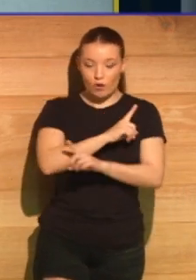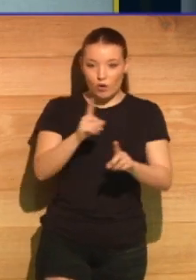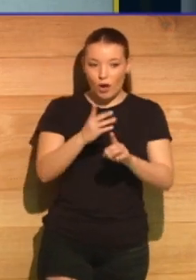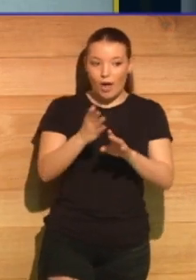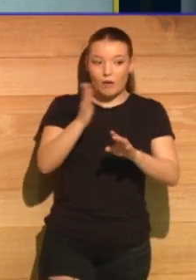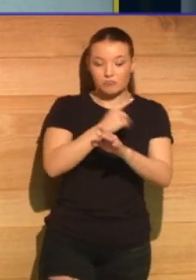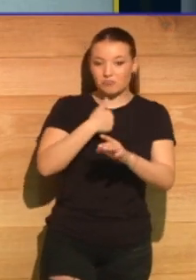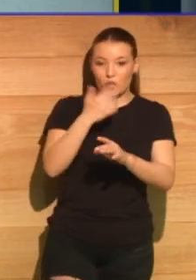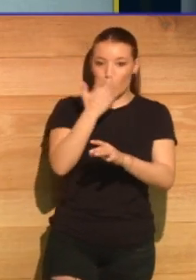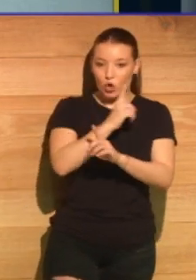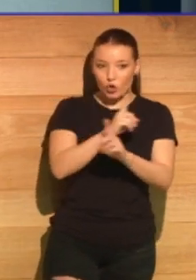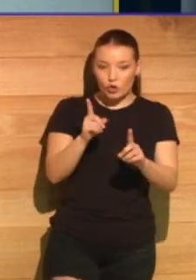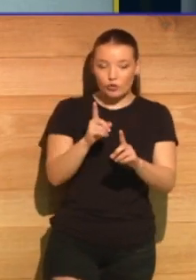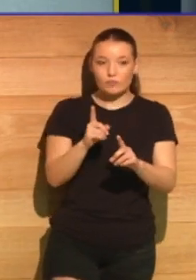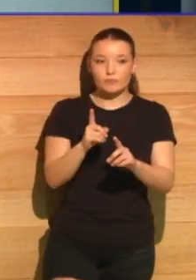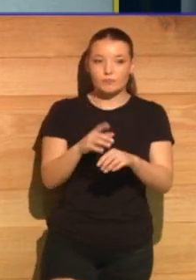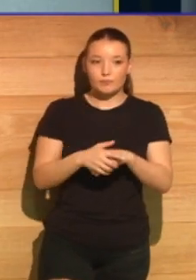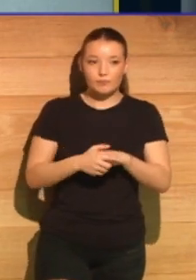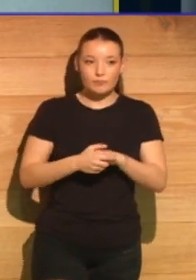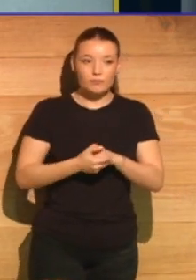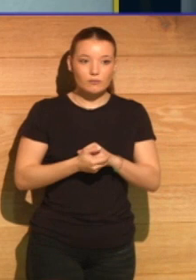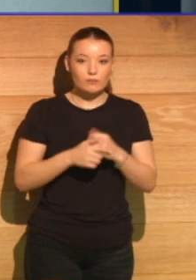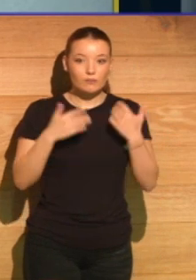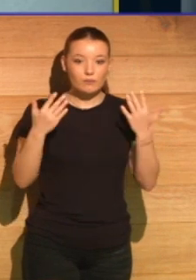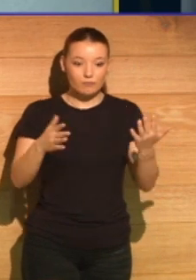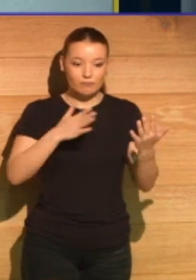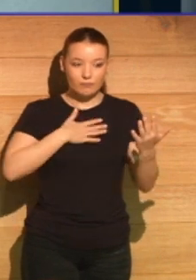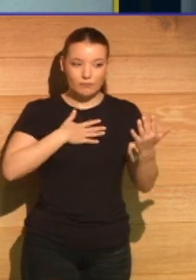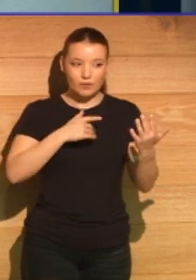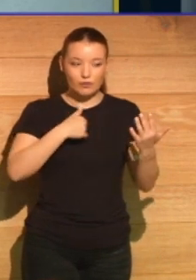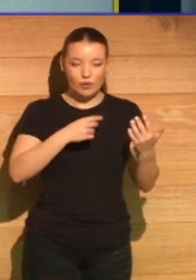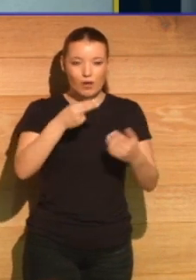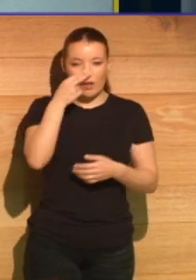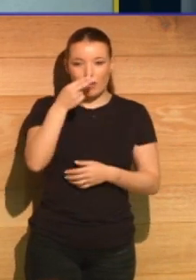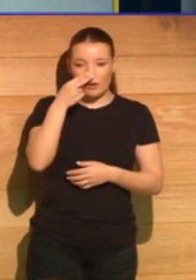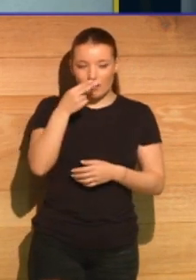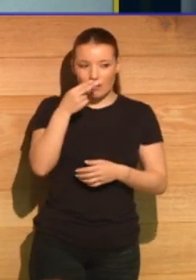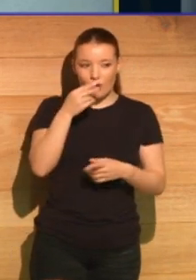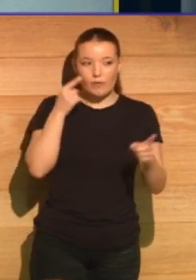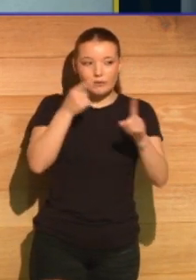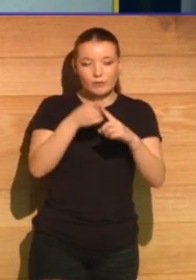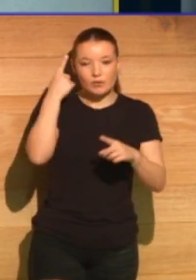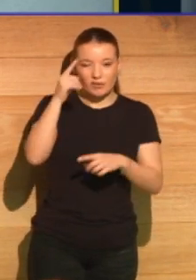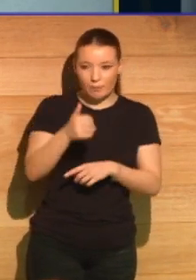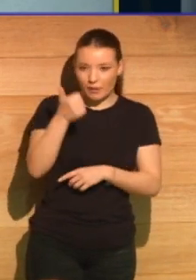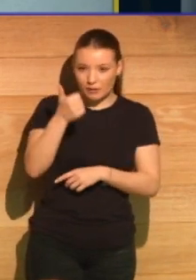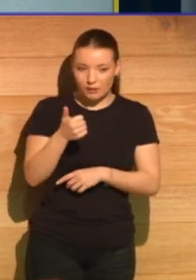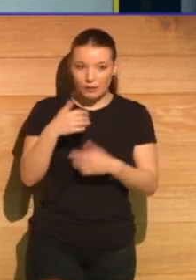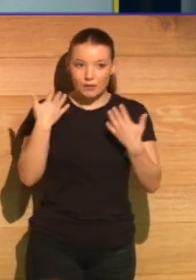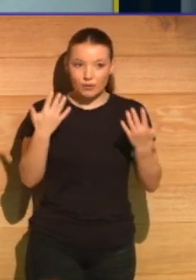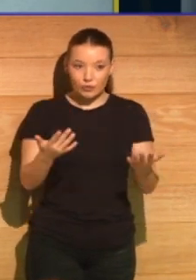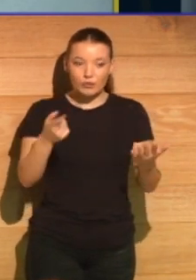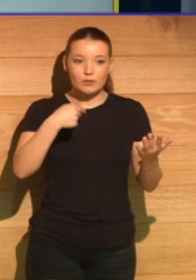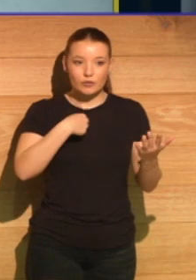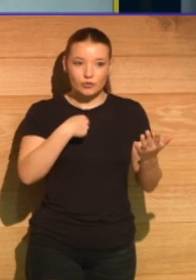que efectivamente en mí también ha surgido un interés por saber más de ellas. Entonces voy a hacer lo